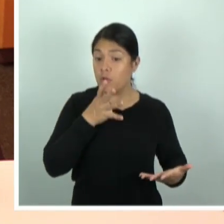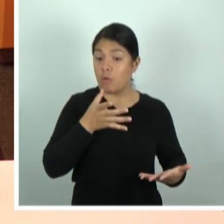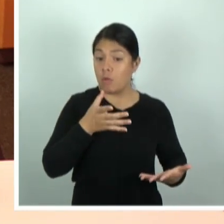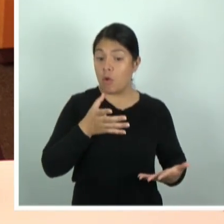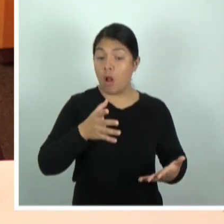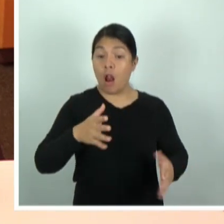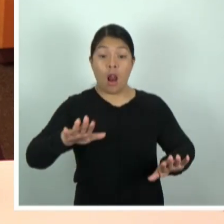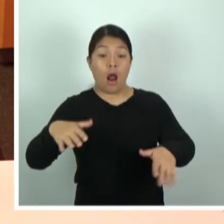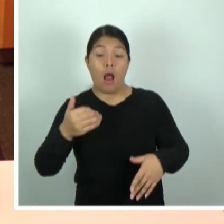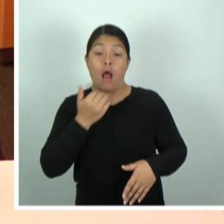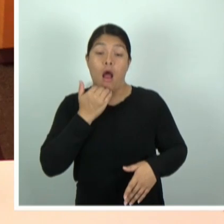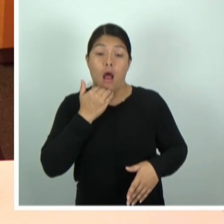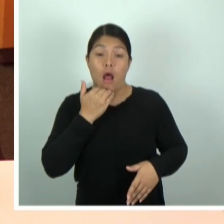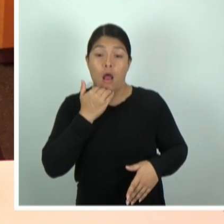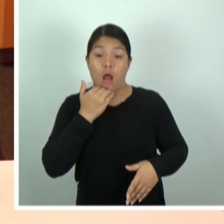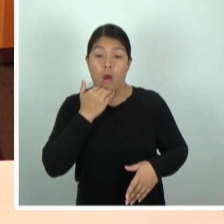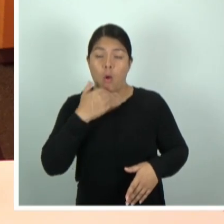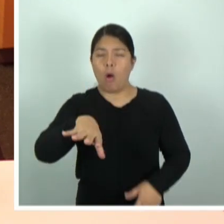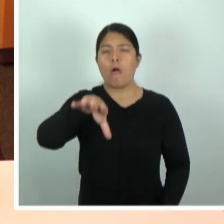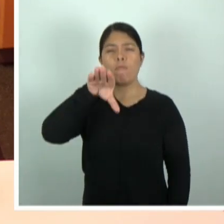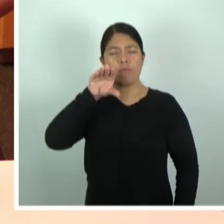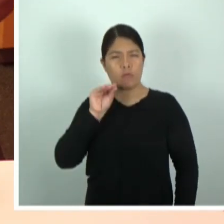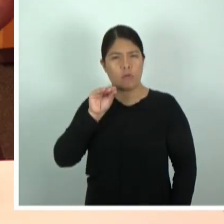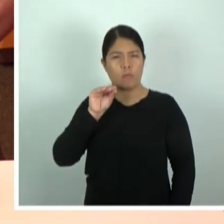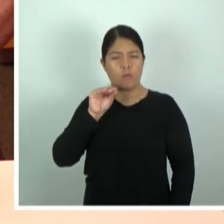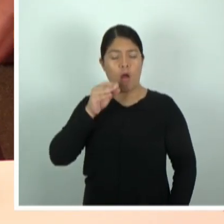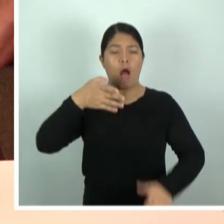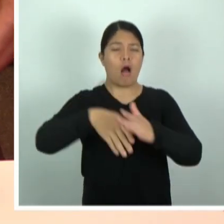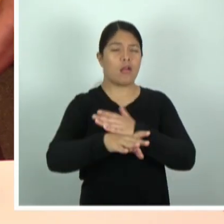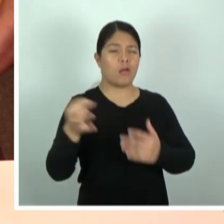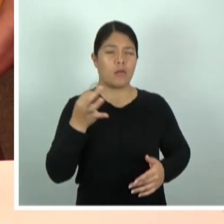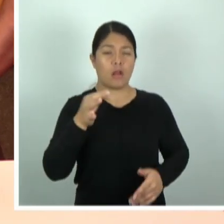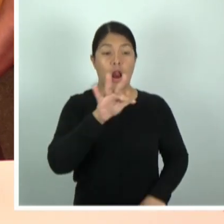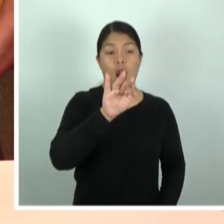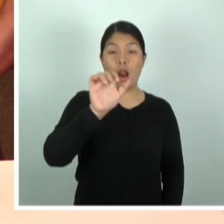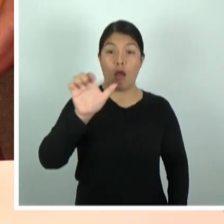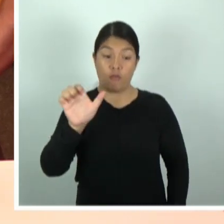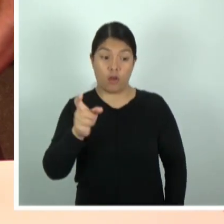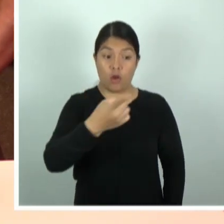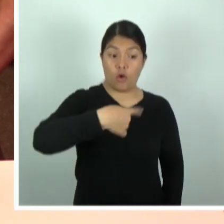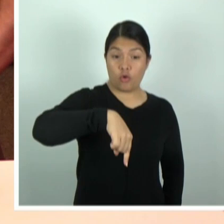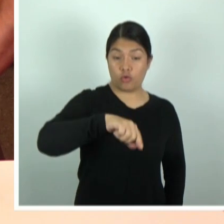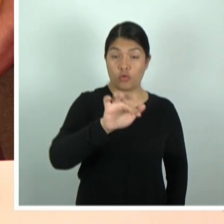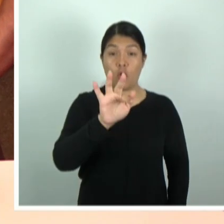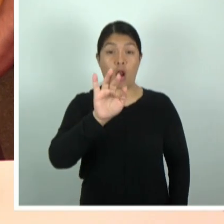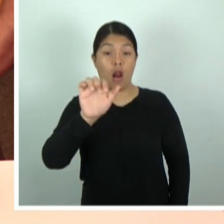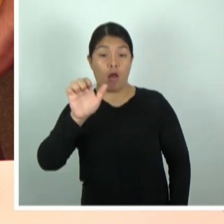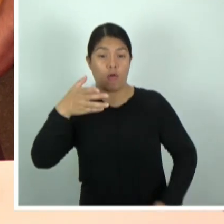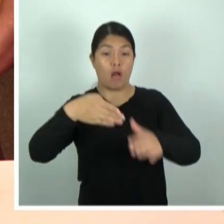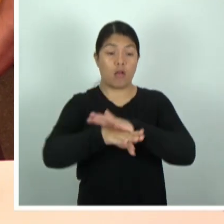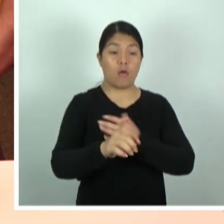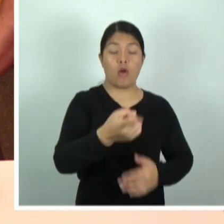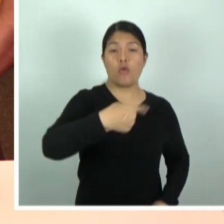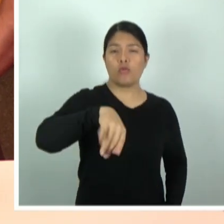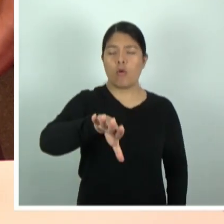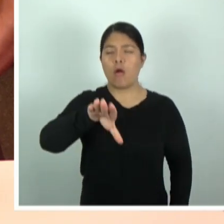fe. Por fe comprendemos, por fe sabemos. La fe comprende lo que